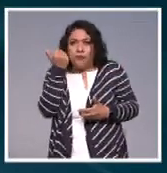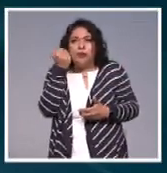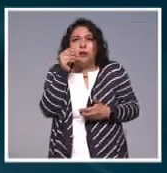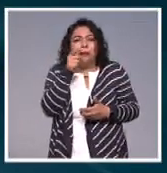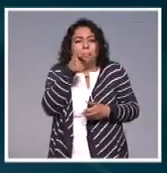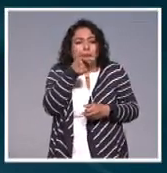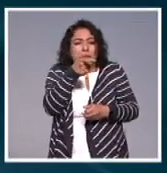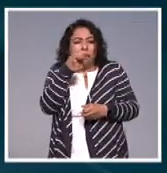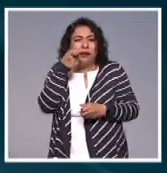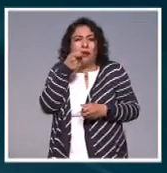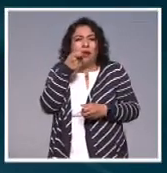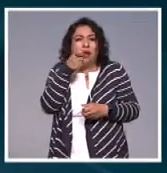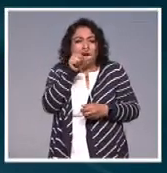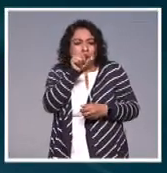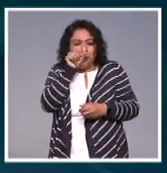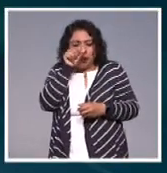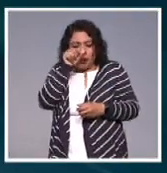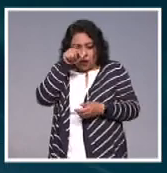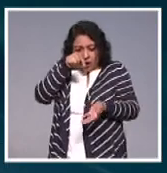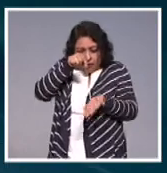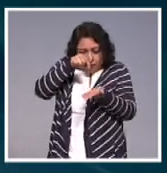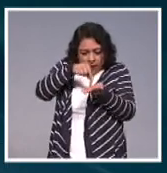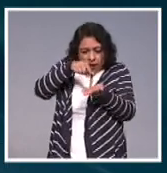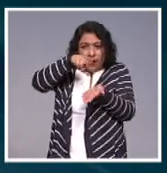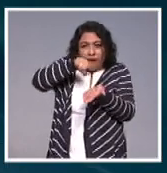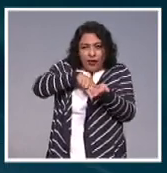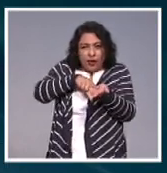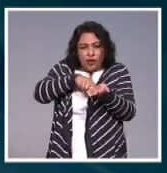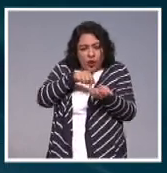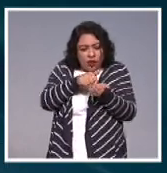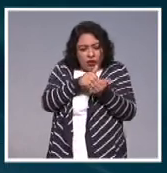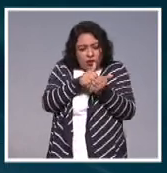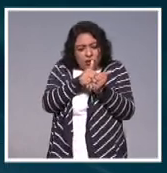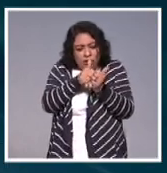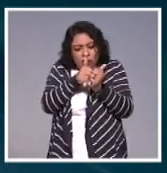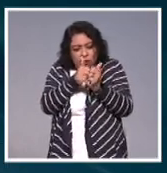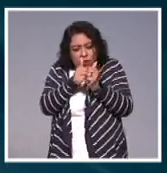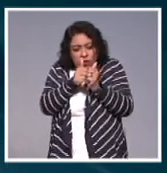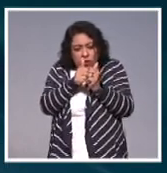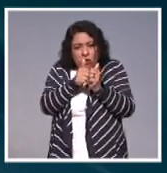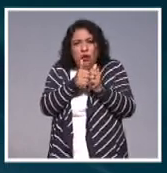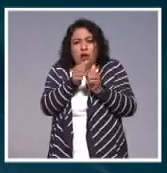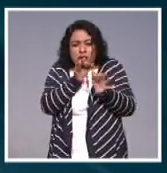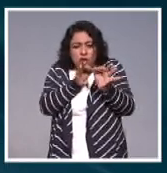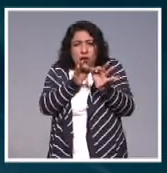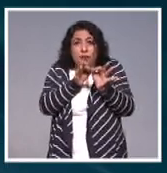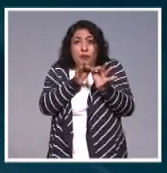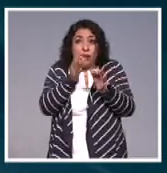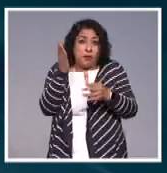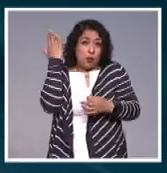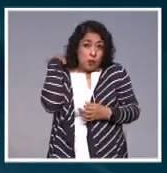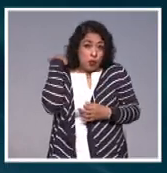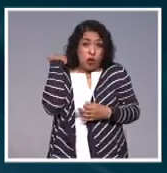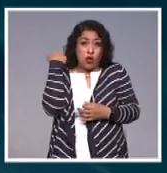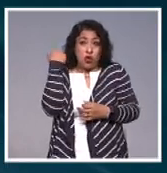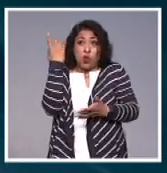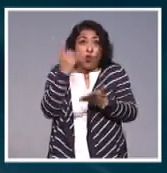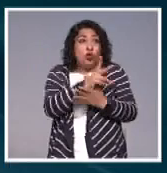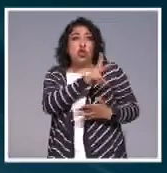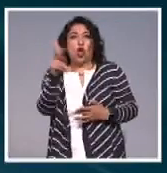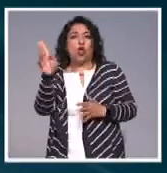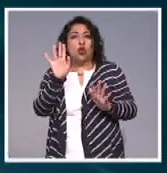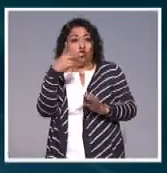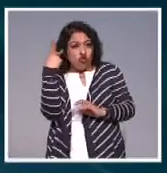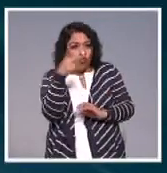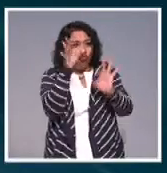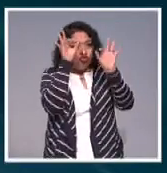un pequeño pedazo de tejido se cultiva allá adentro y entonces están construyendo un órgano, pero no solamente del pulmón, sino del pulmón de Karen, ¿no? Okay. Y